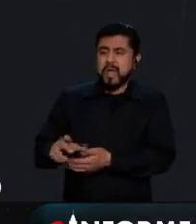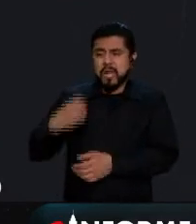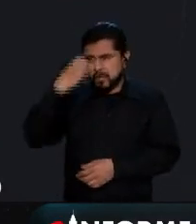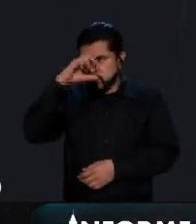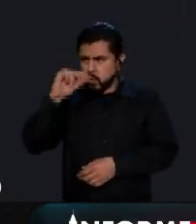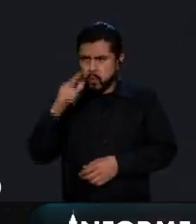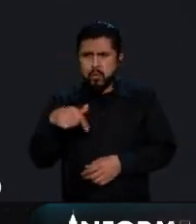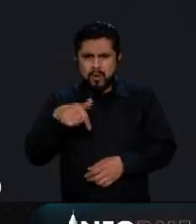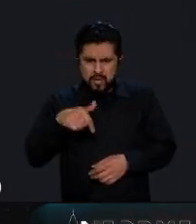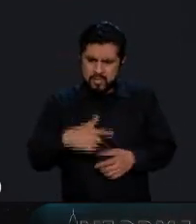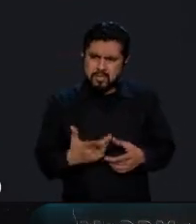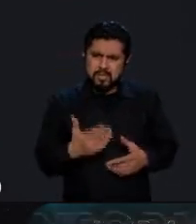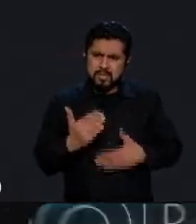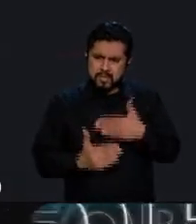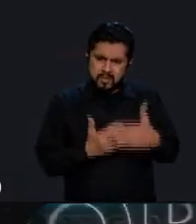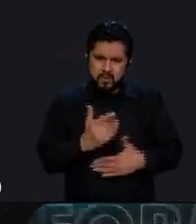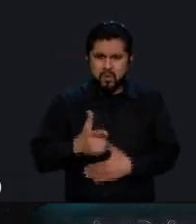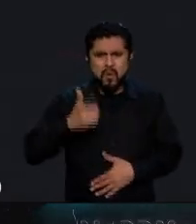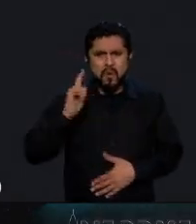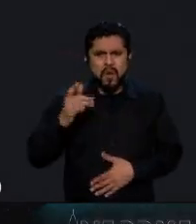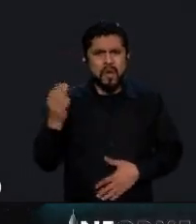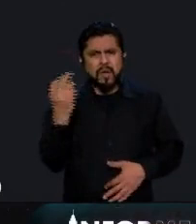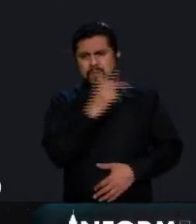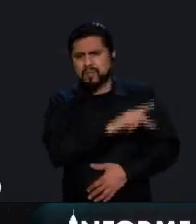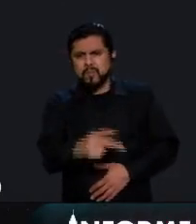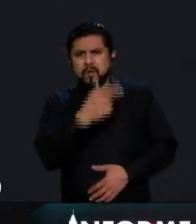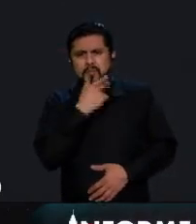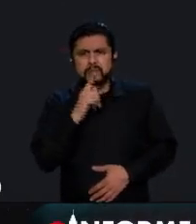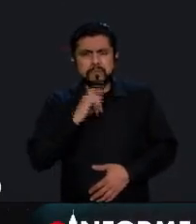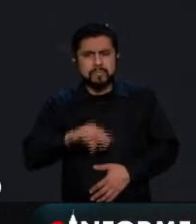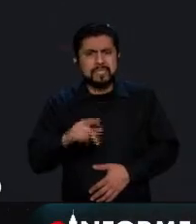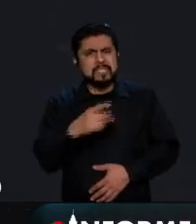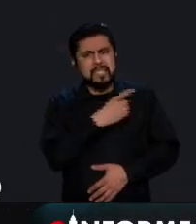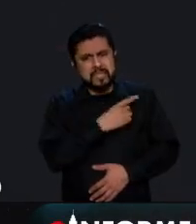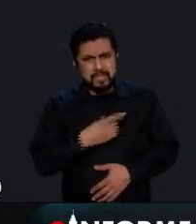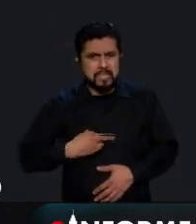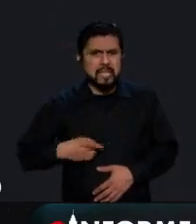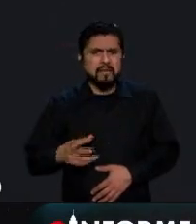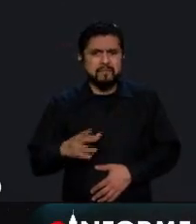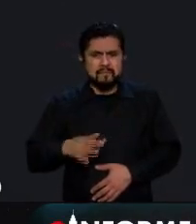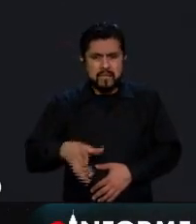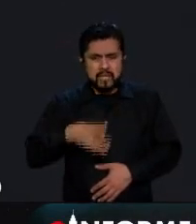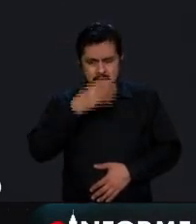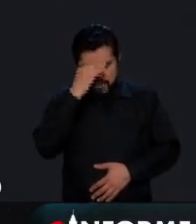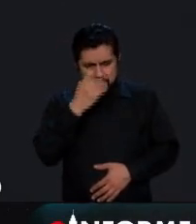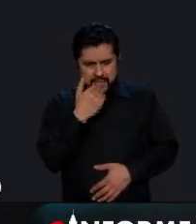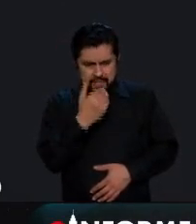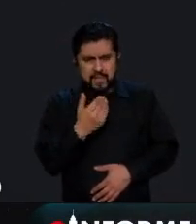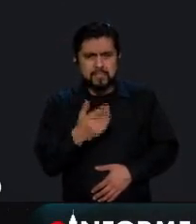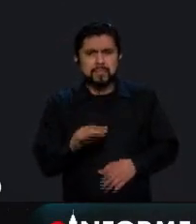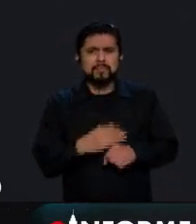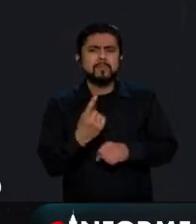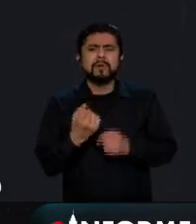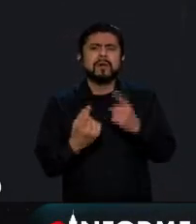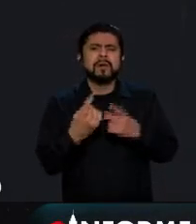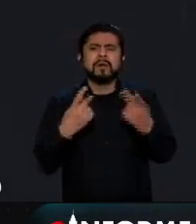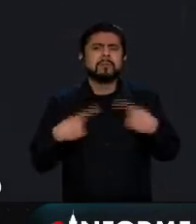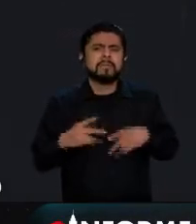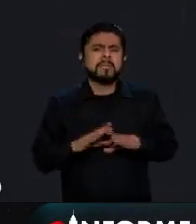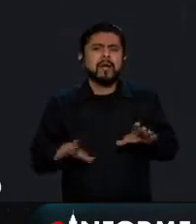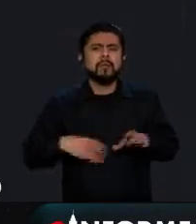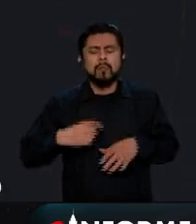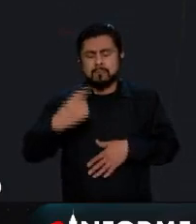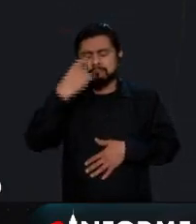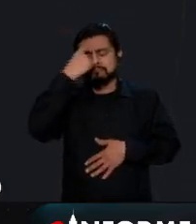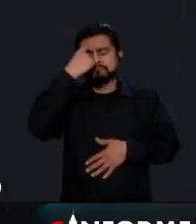es avanzar en reconocer algo que no es fácil, te lo comento, porque está tan metido en nuestro ADN, lo tenemos